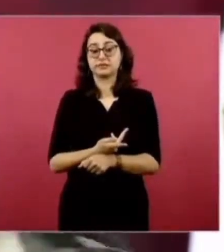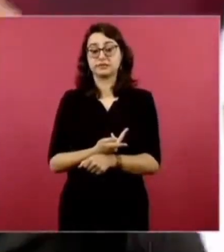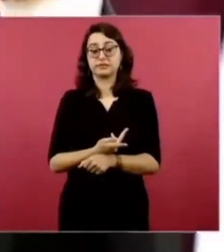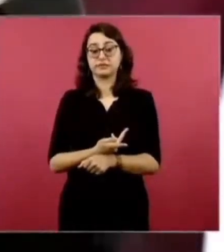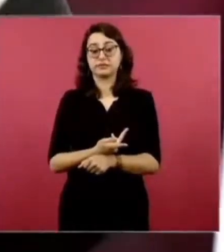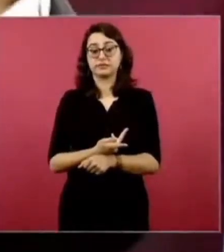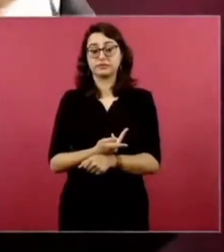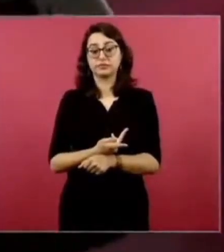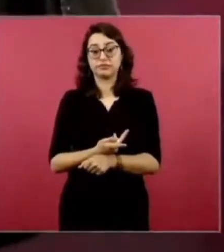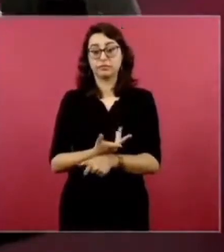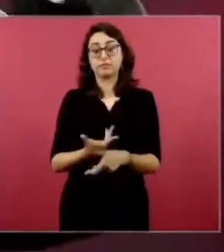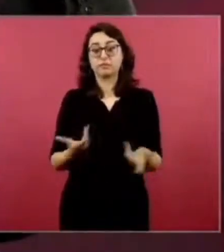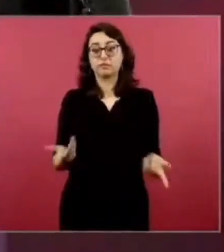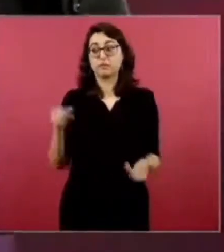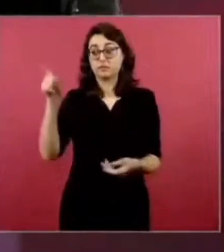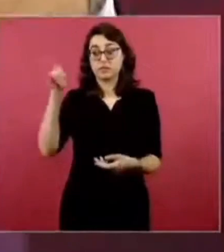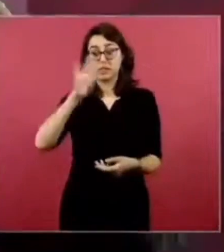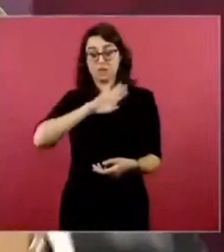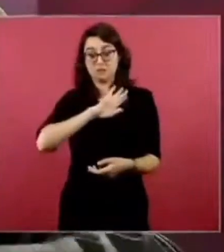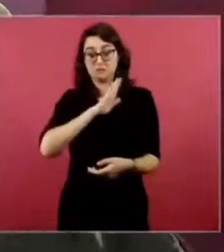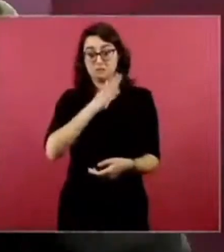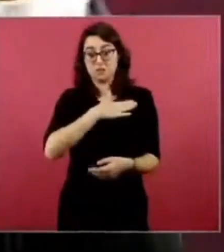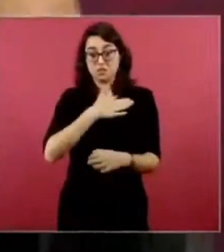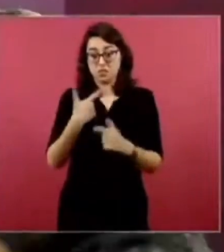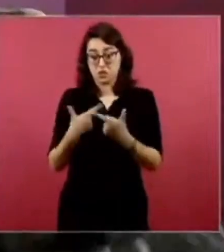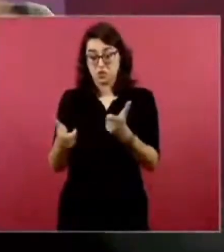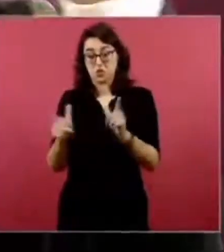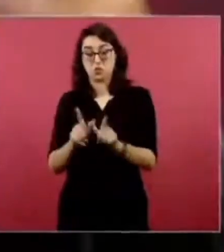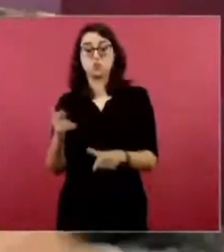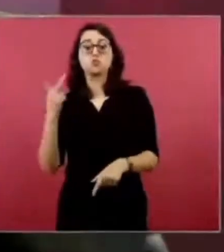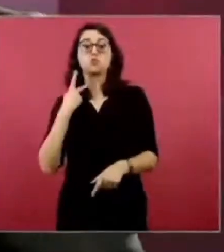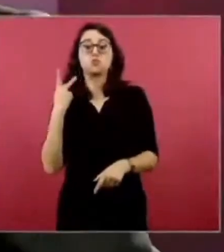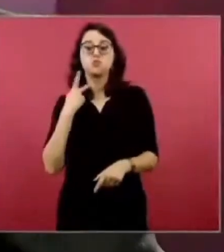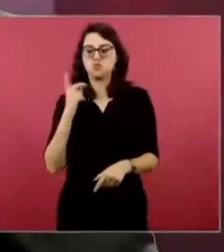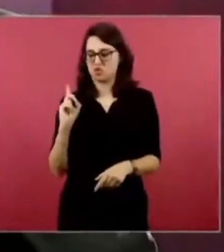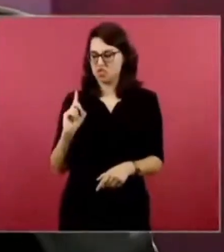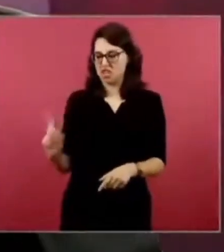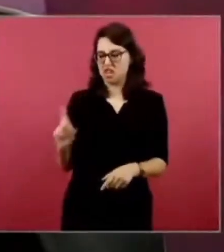de que la derecha iba a arrasar